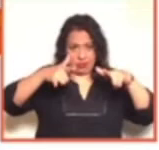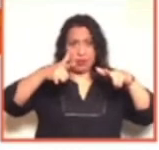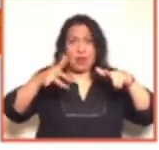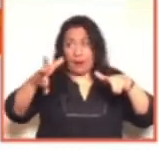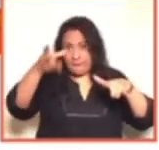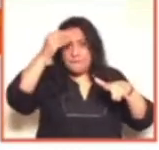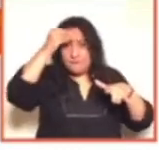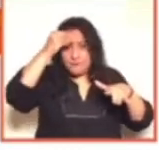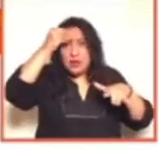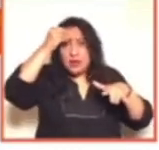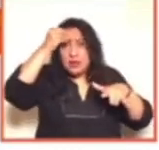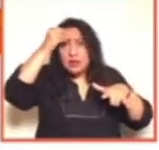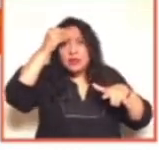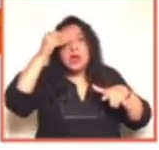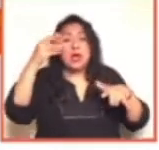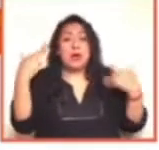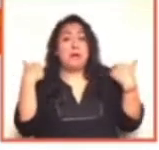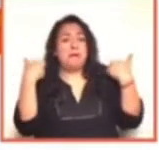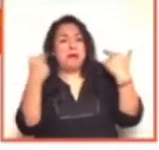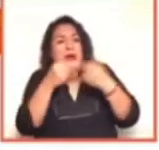que lo deja su maestro, ¿no?